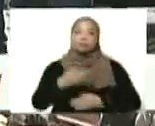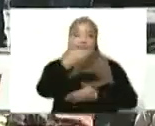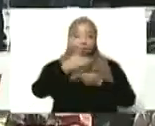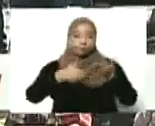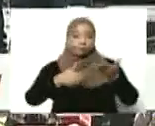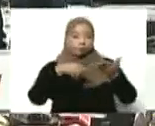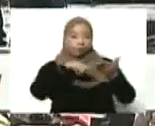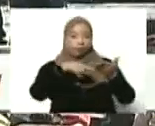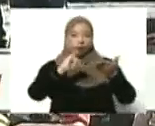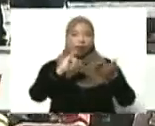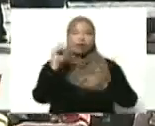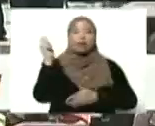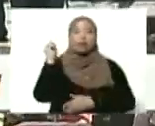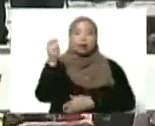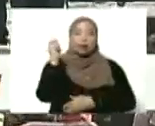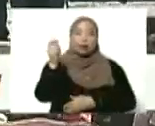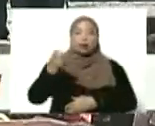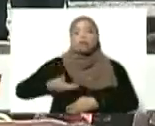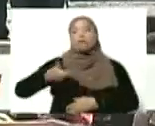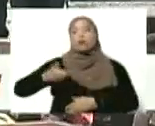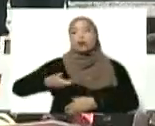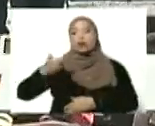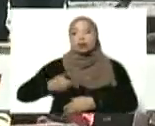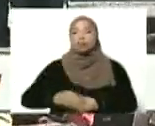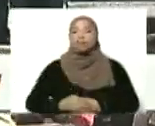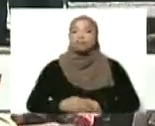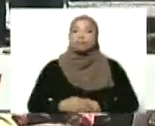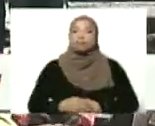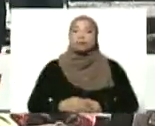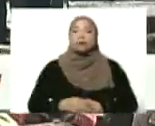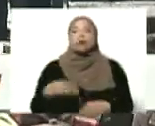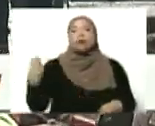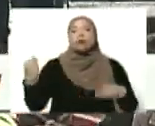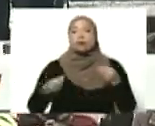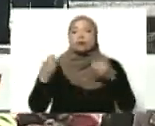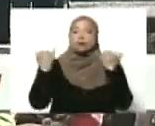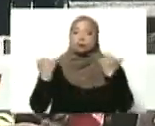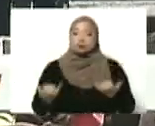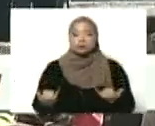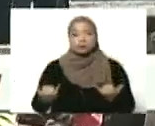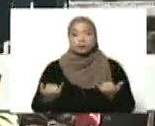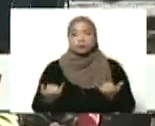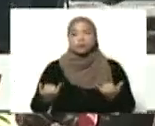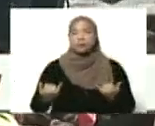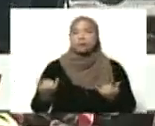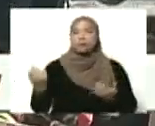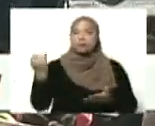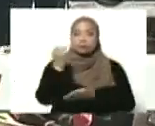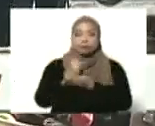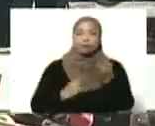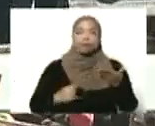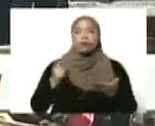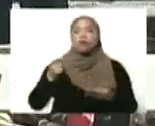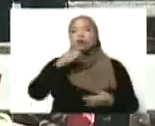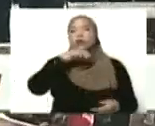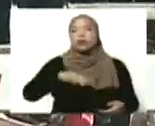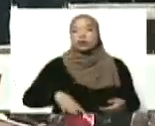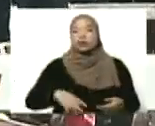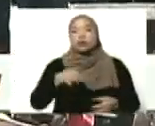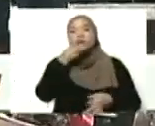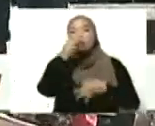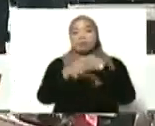fundamentales. Aquí están las tareas, lo que tenemos que hacer ya, lo que tenemos que registrar. Esta historia debemos